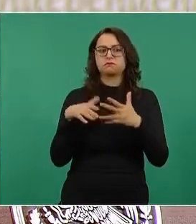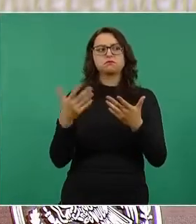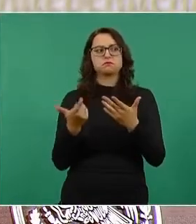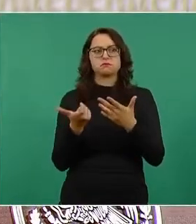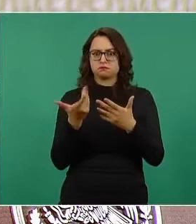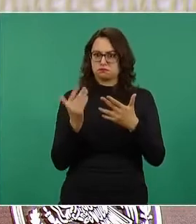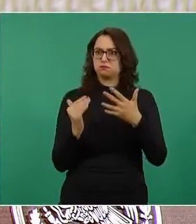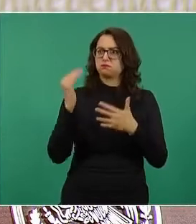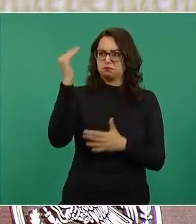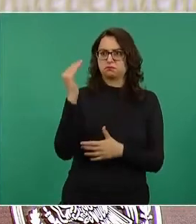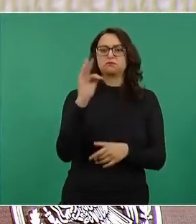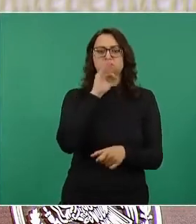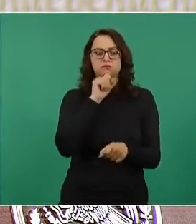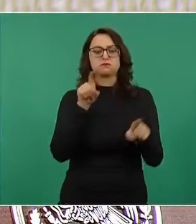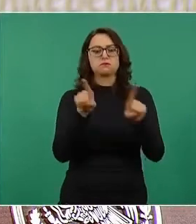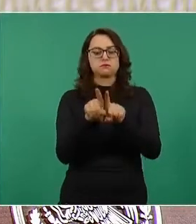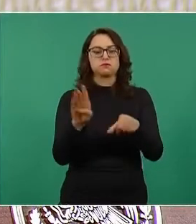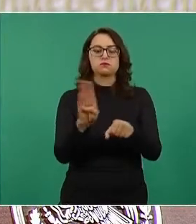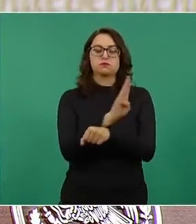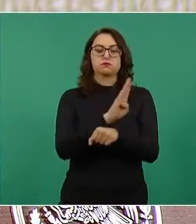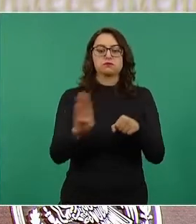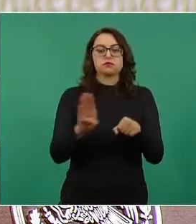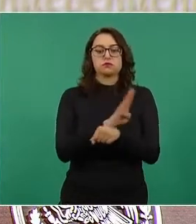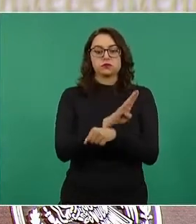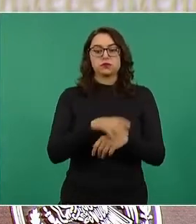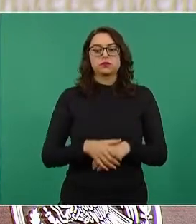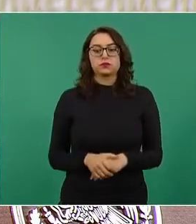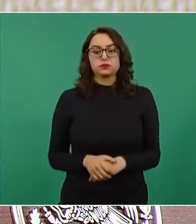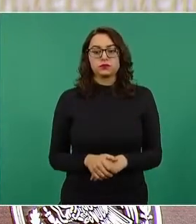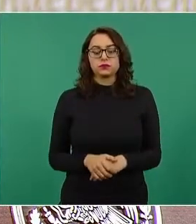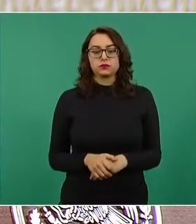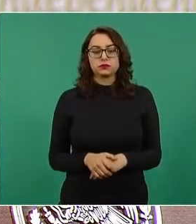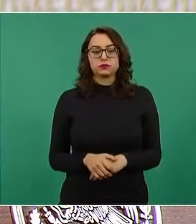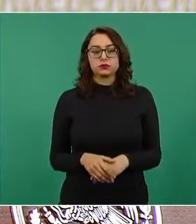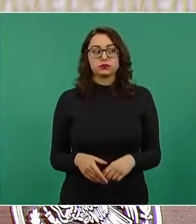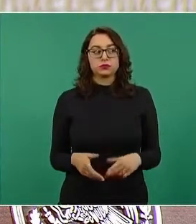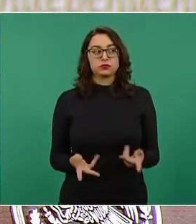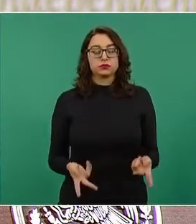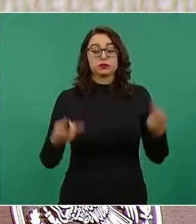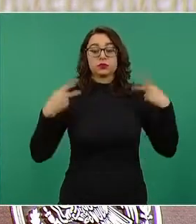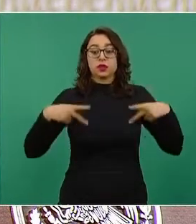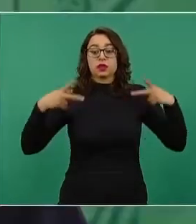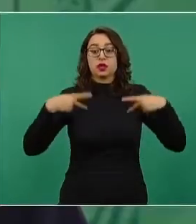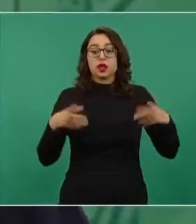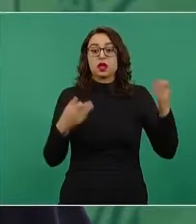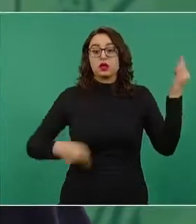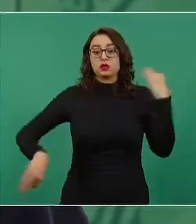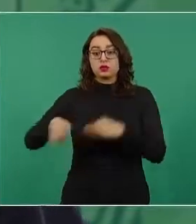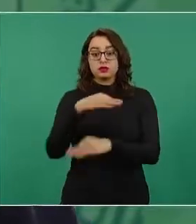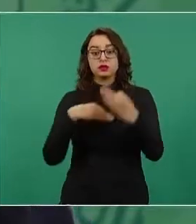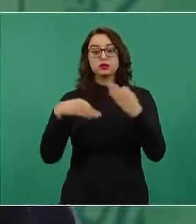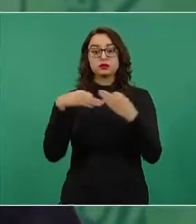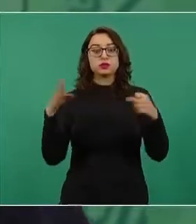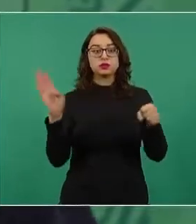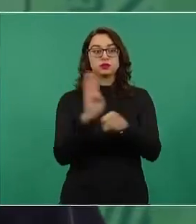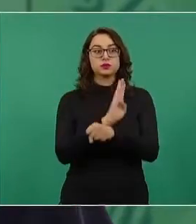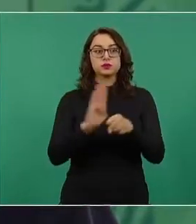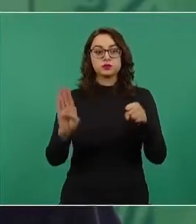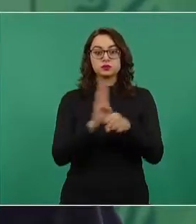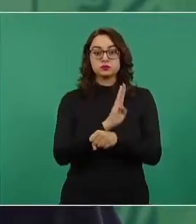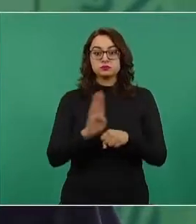Y también nos beneficiamos todos, no solo los